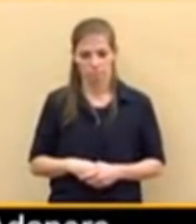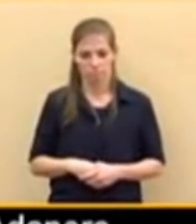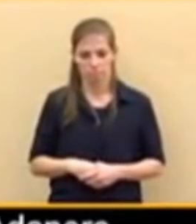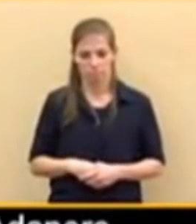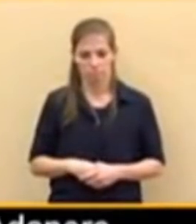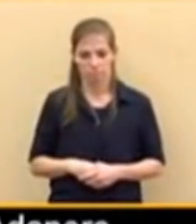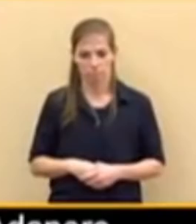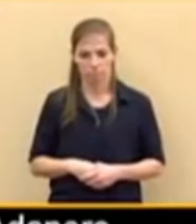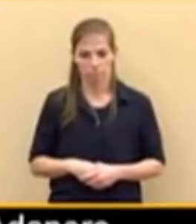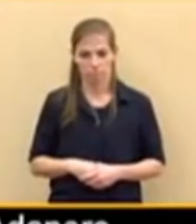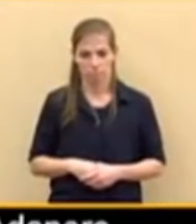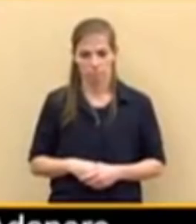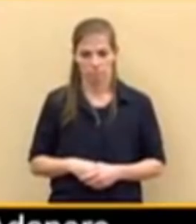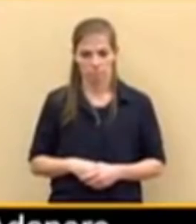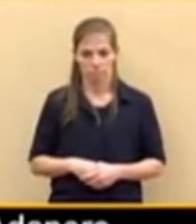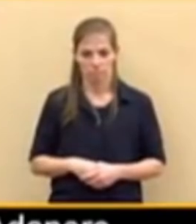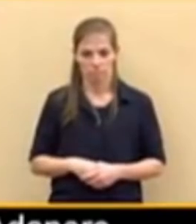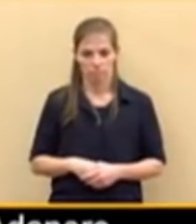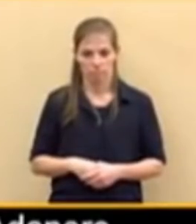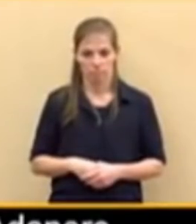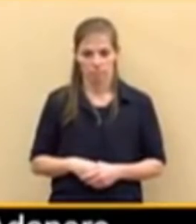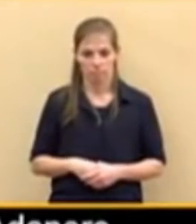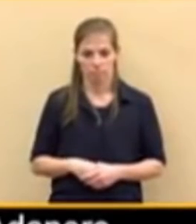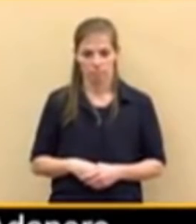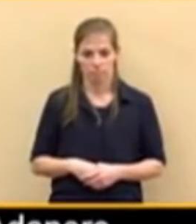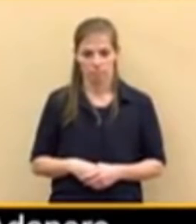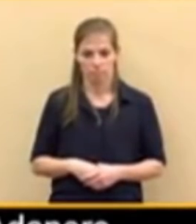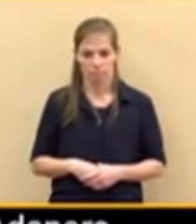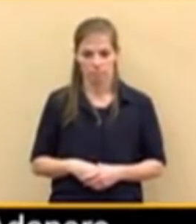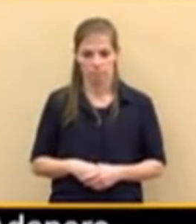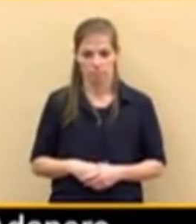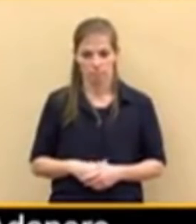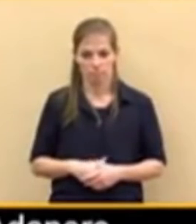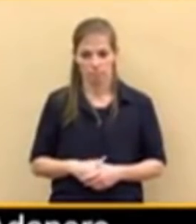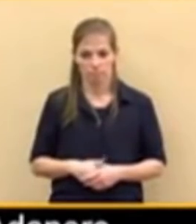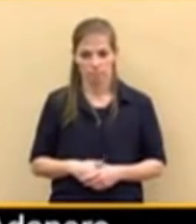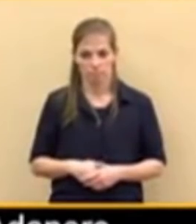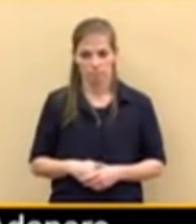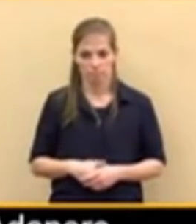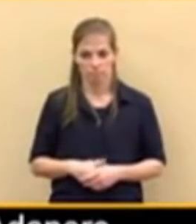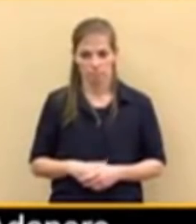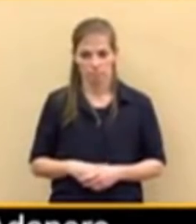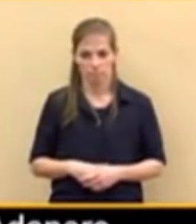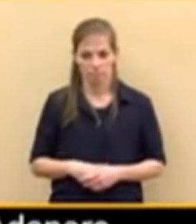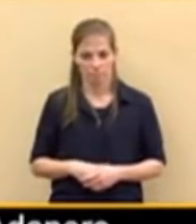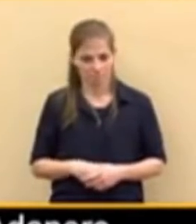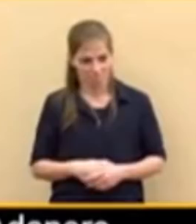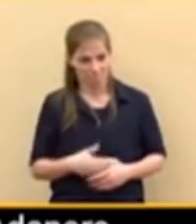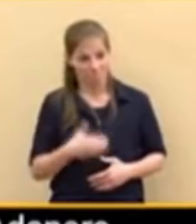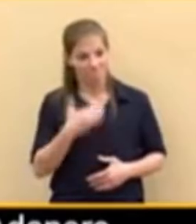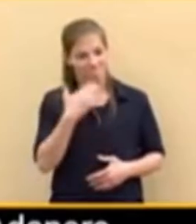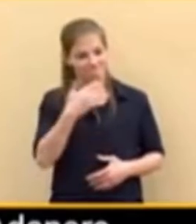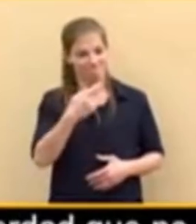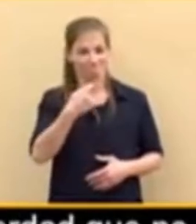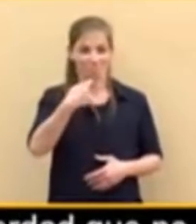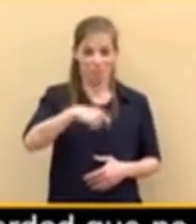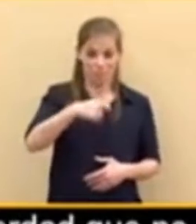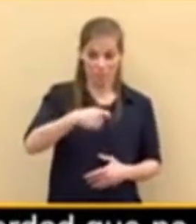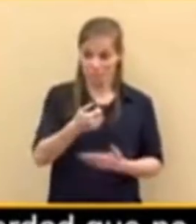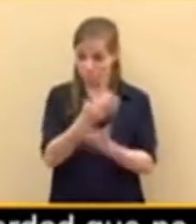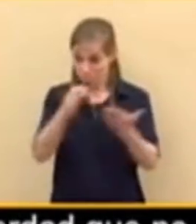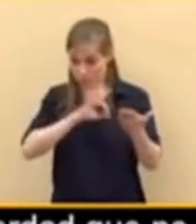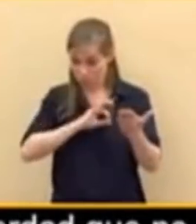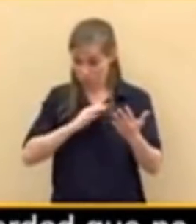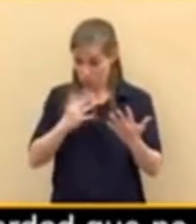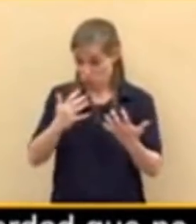Muchas gracias, señora presidenta. Señorías, buenos días. Yo la verdad que no tuve la oportunidad de vivir la Segunda República, pero sí quiero agradecer a